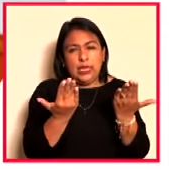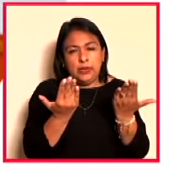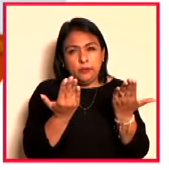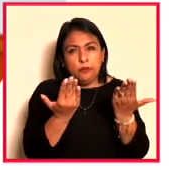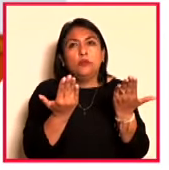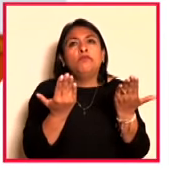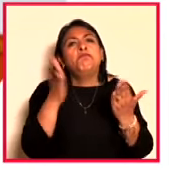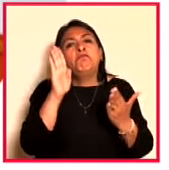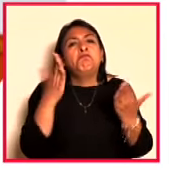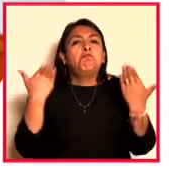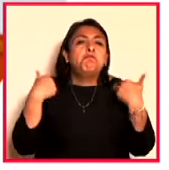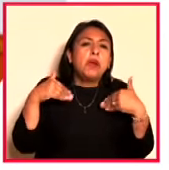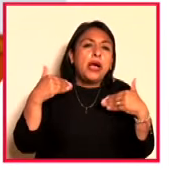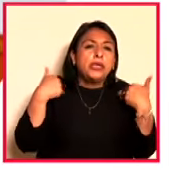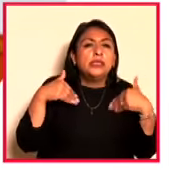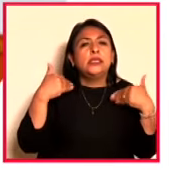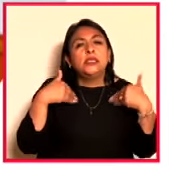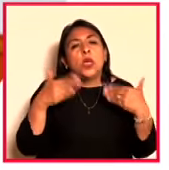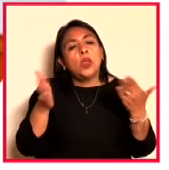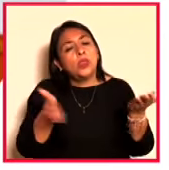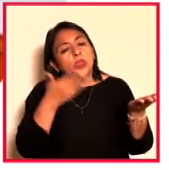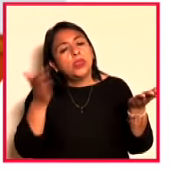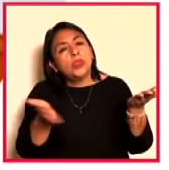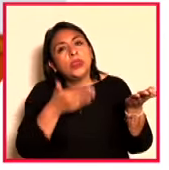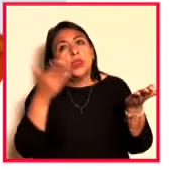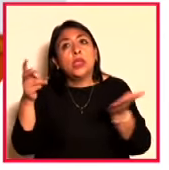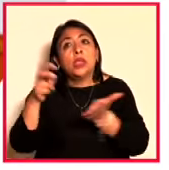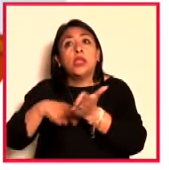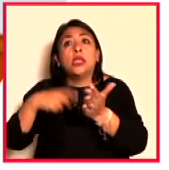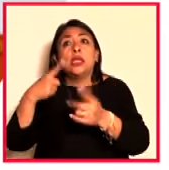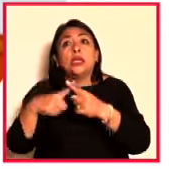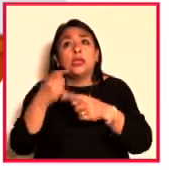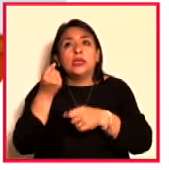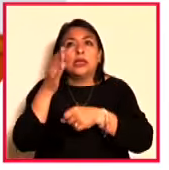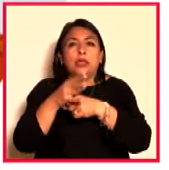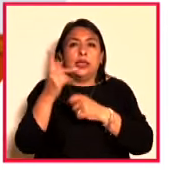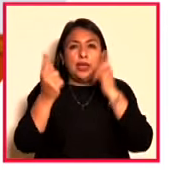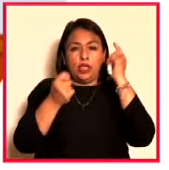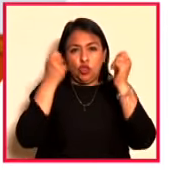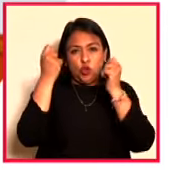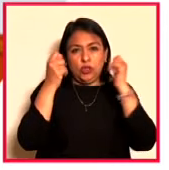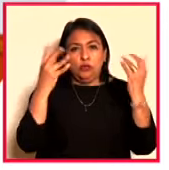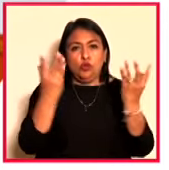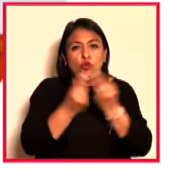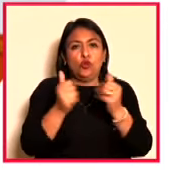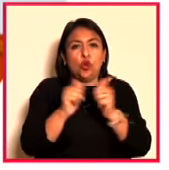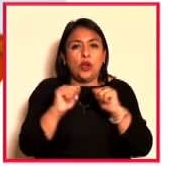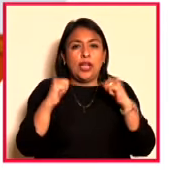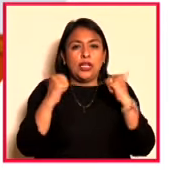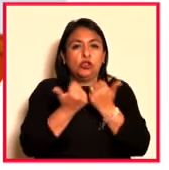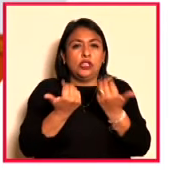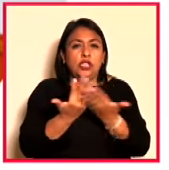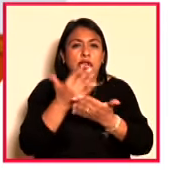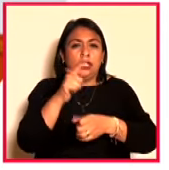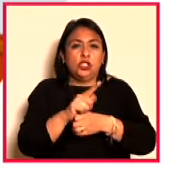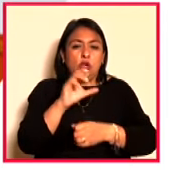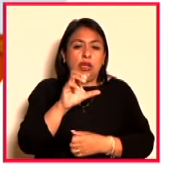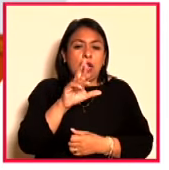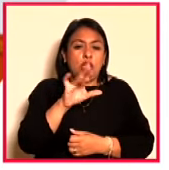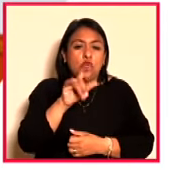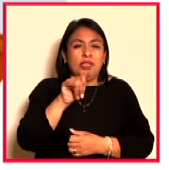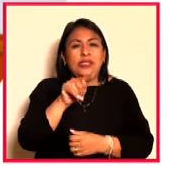paseo y vuelo de pájaro editó la Secretaría de Turismo junto con la Asociación Nacional de Cronistas de Ciudades